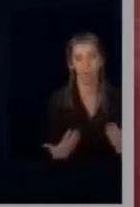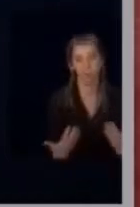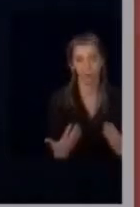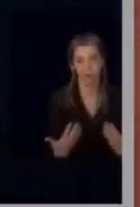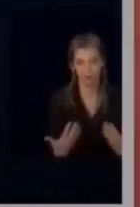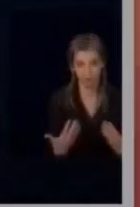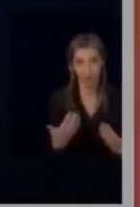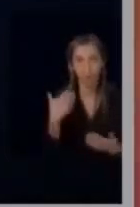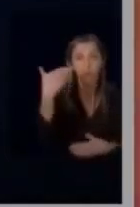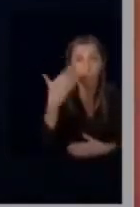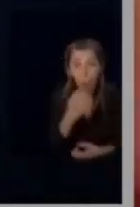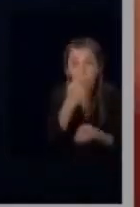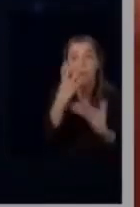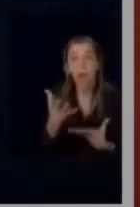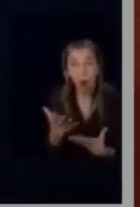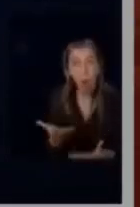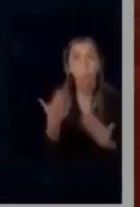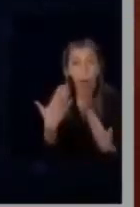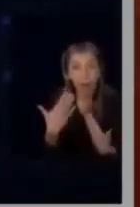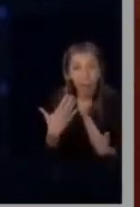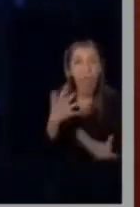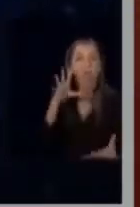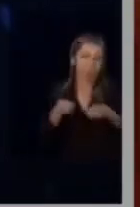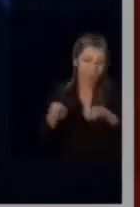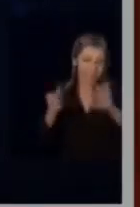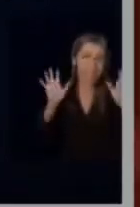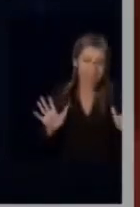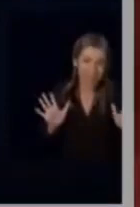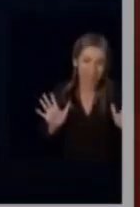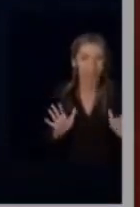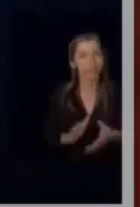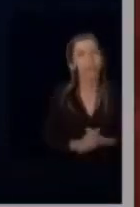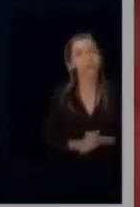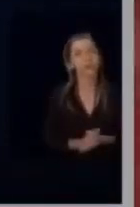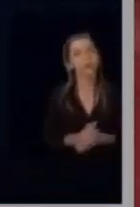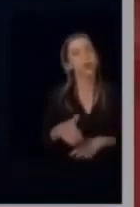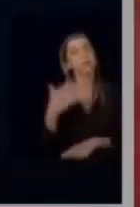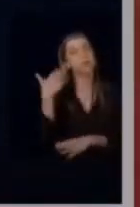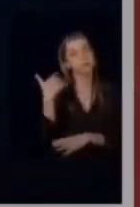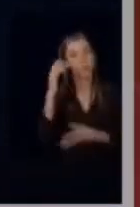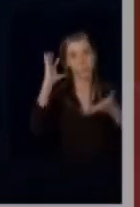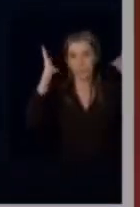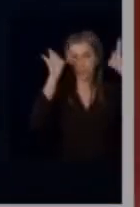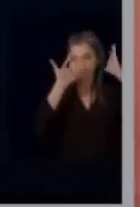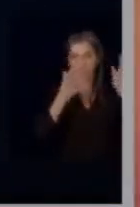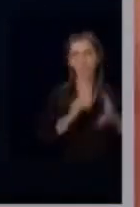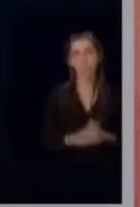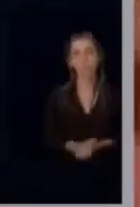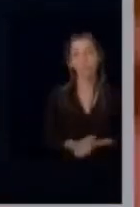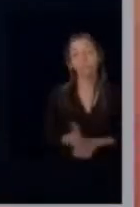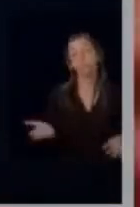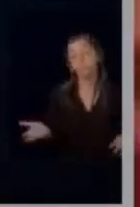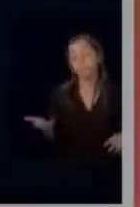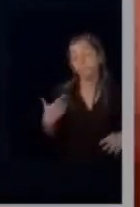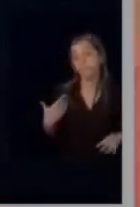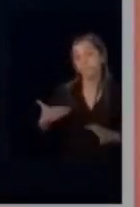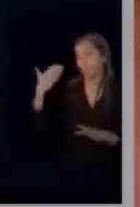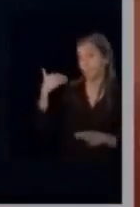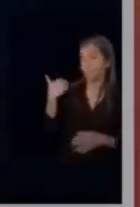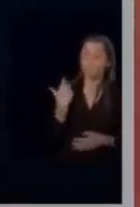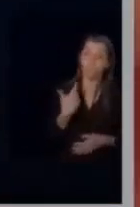de la exportación, necesitan un proyecto político más vinculado a Bullrich o a Massa, y